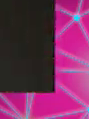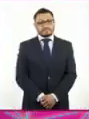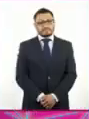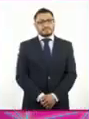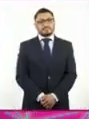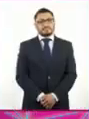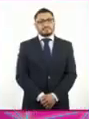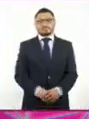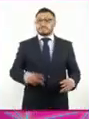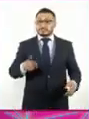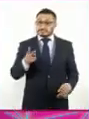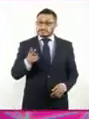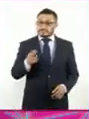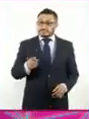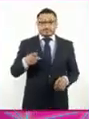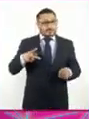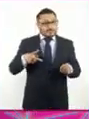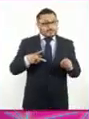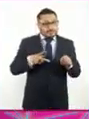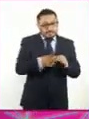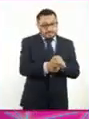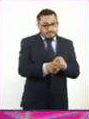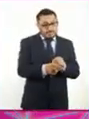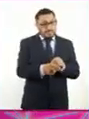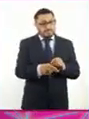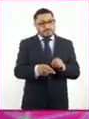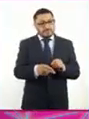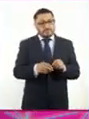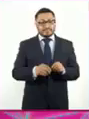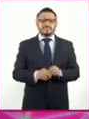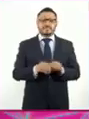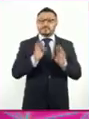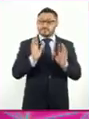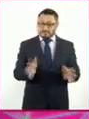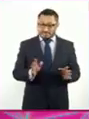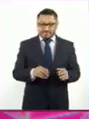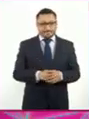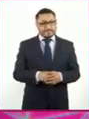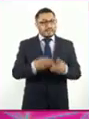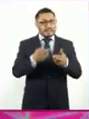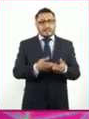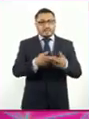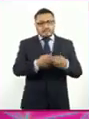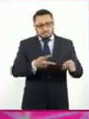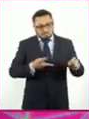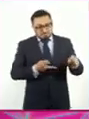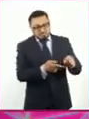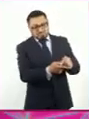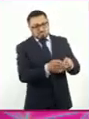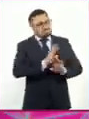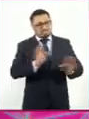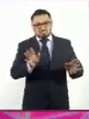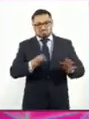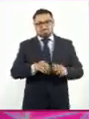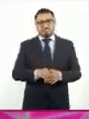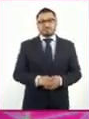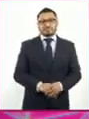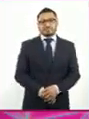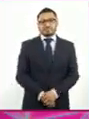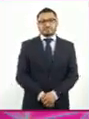Con ayuda de las tijeras cortaremos el listón o estambre que nos haya sobrado.